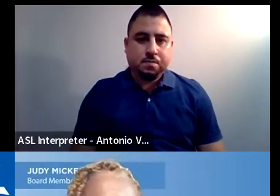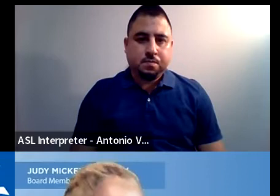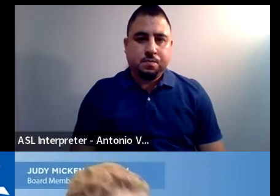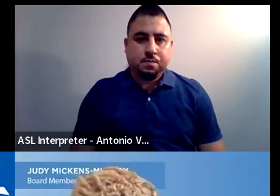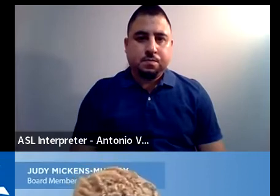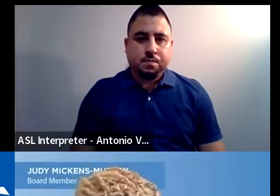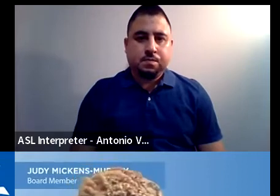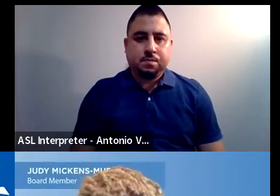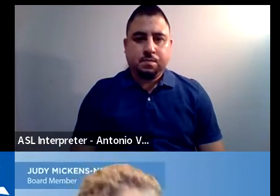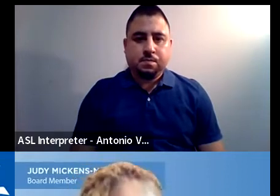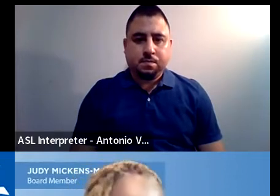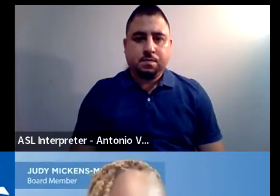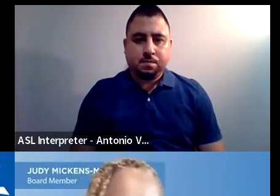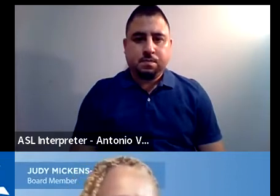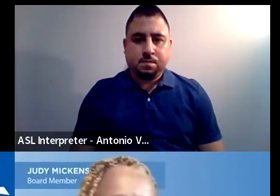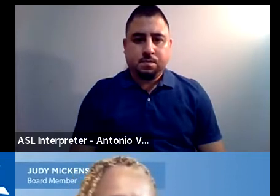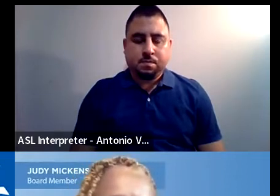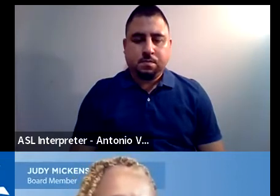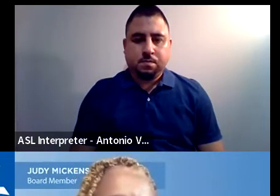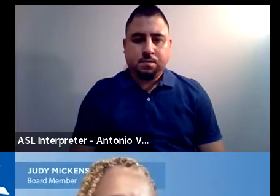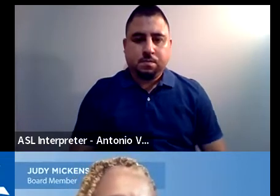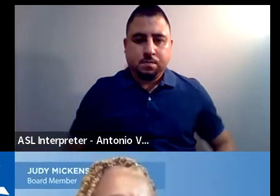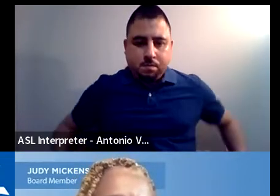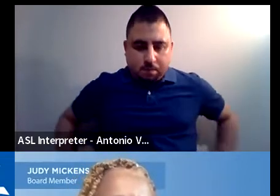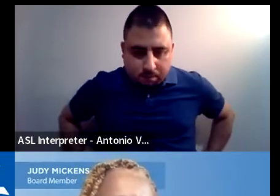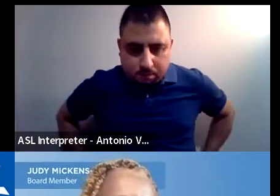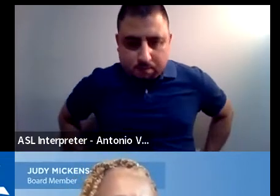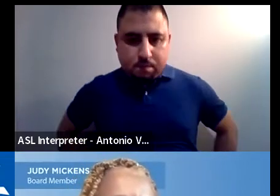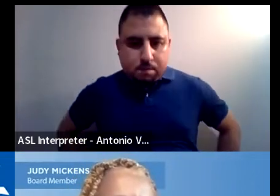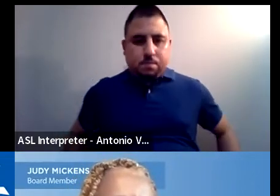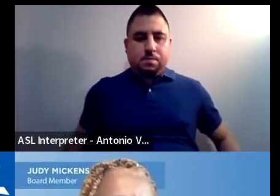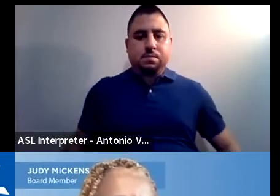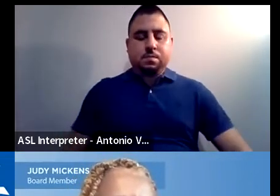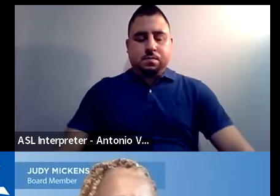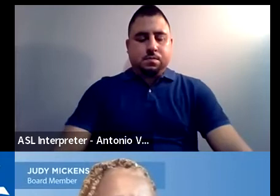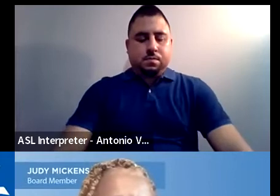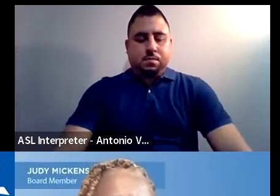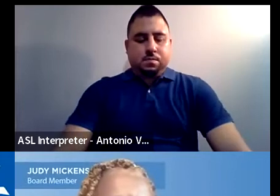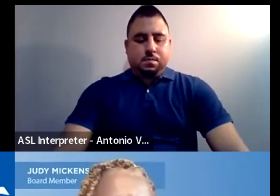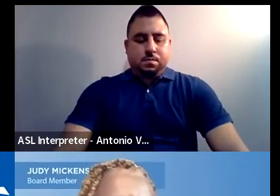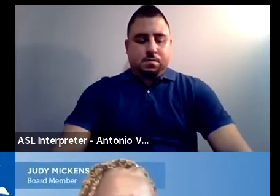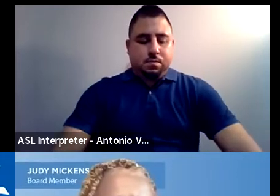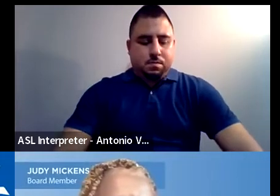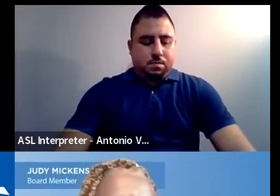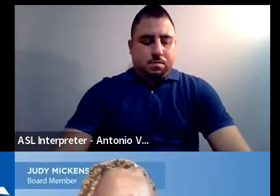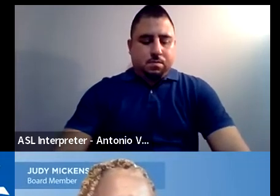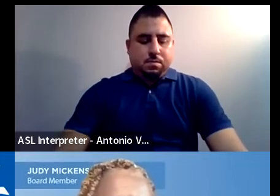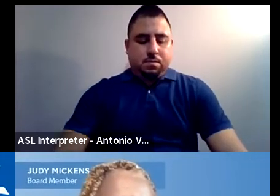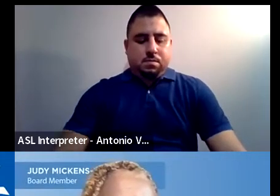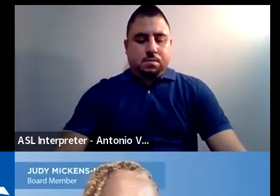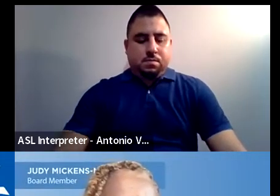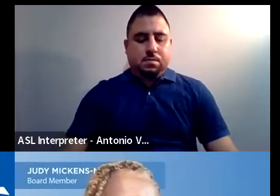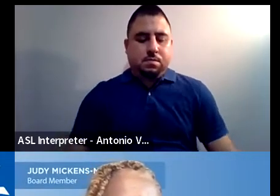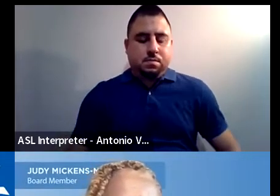Arbory, de Laurel. Yo estoy preocupada porque pues el número de estudiantes por clase no va a variar